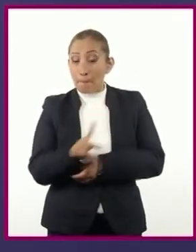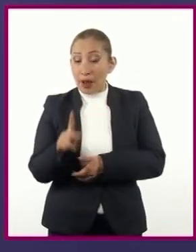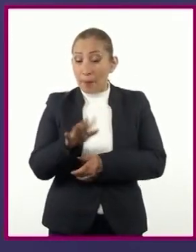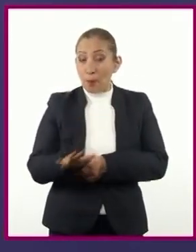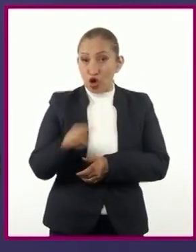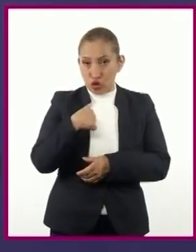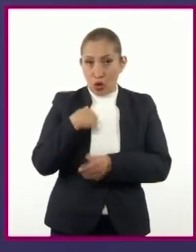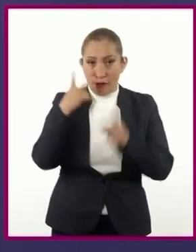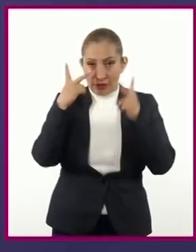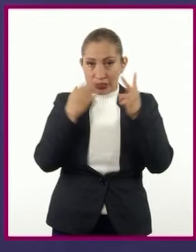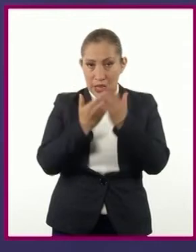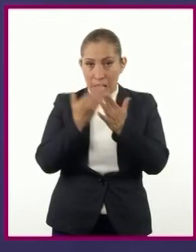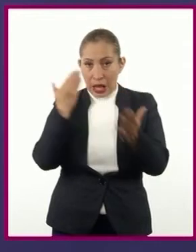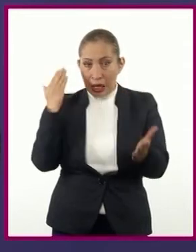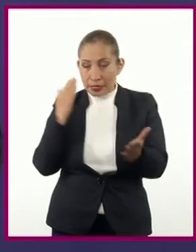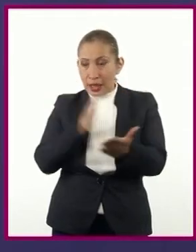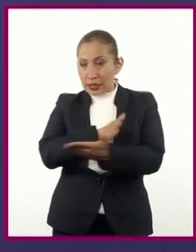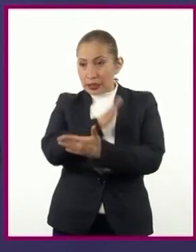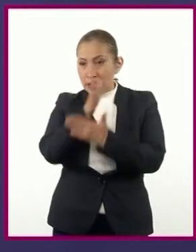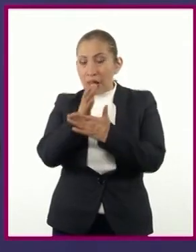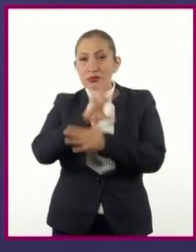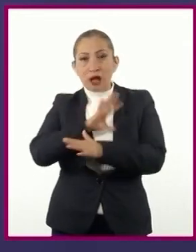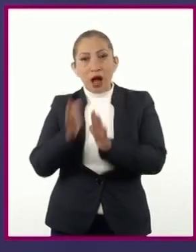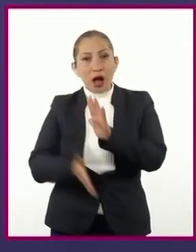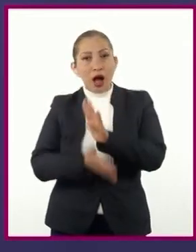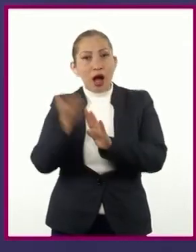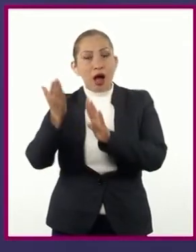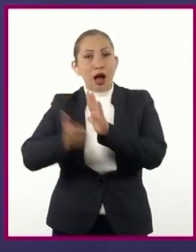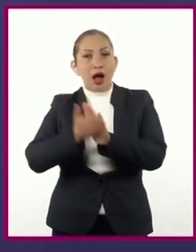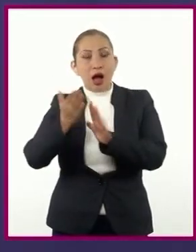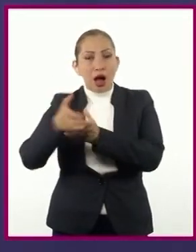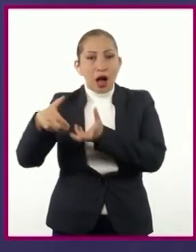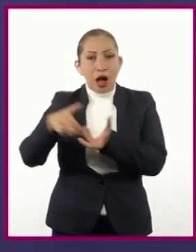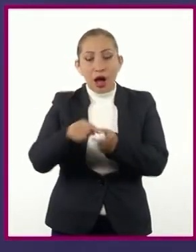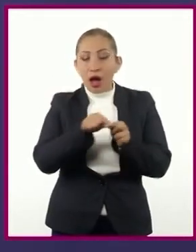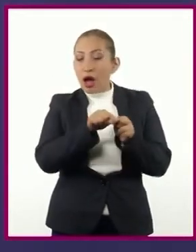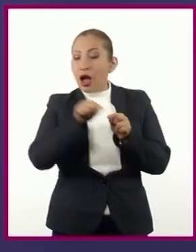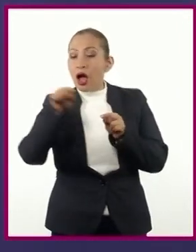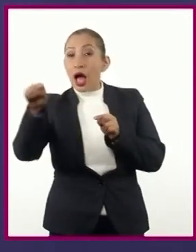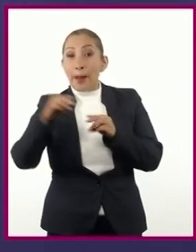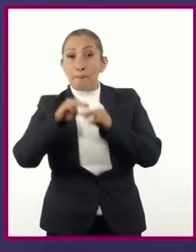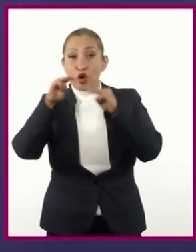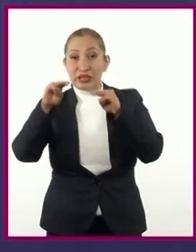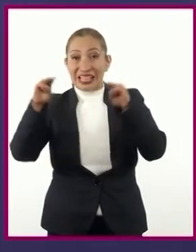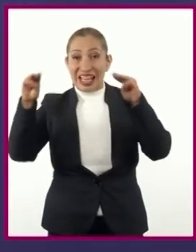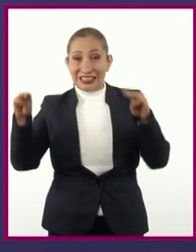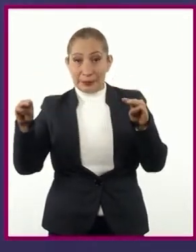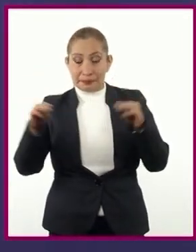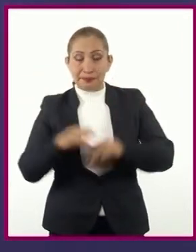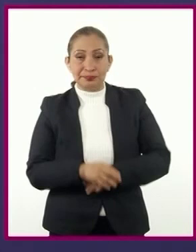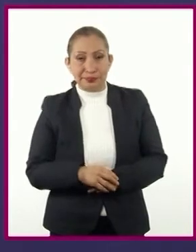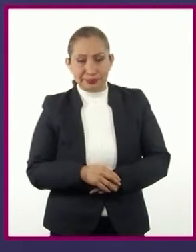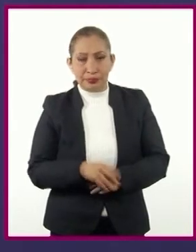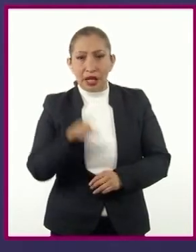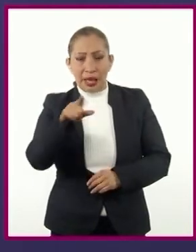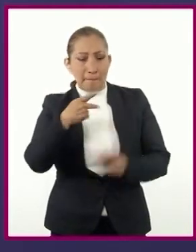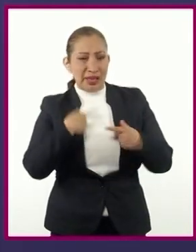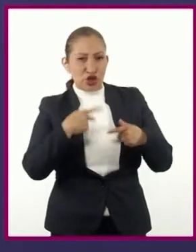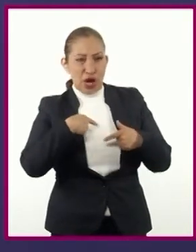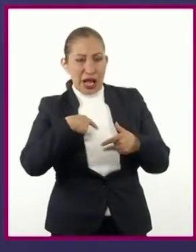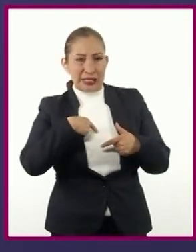que visité hace algunos años, se estaba construyendo una carretera con dirección hacia la montaña. Los